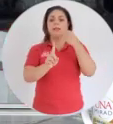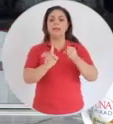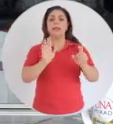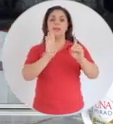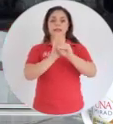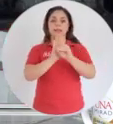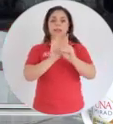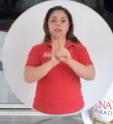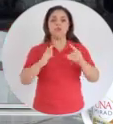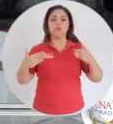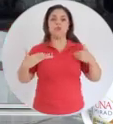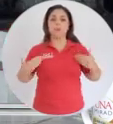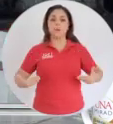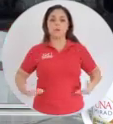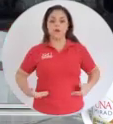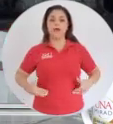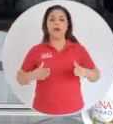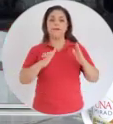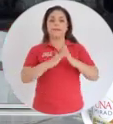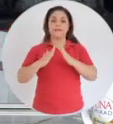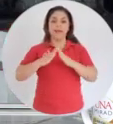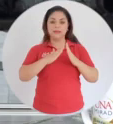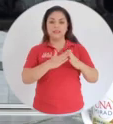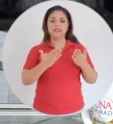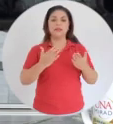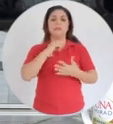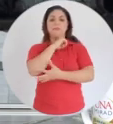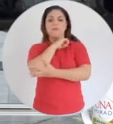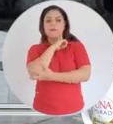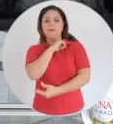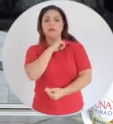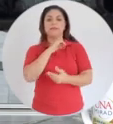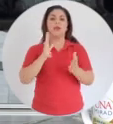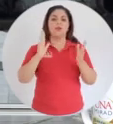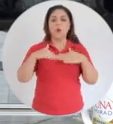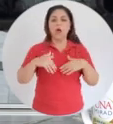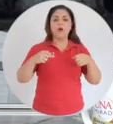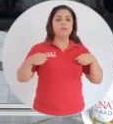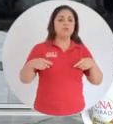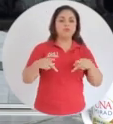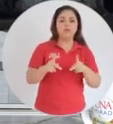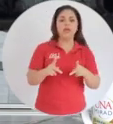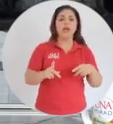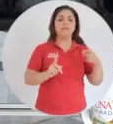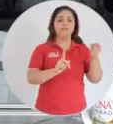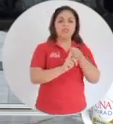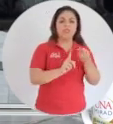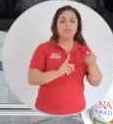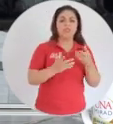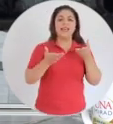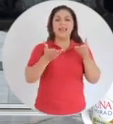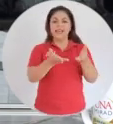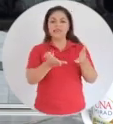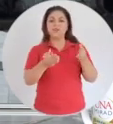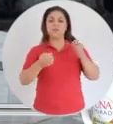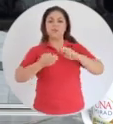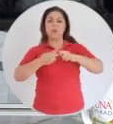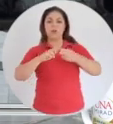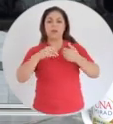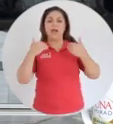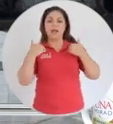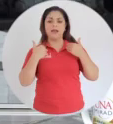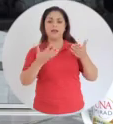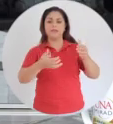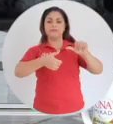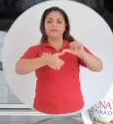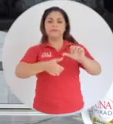directamente los derechos humanos de los habitantes. La pobreza, la falta de oportunidades y las olas de migración son algunos de los problemas que se evidencian